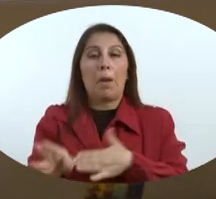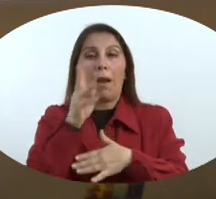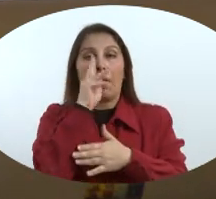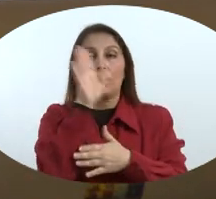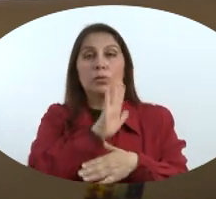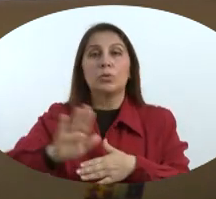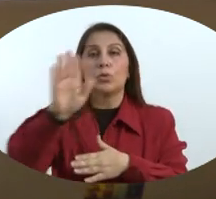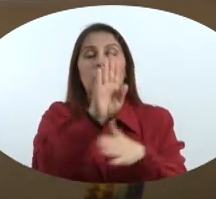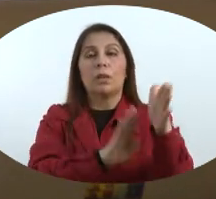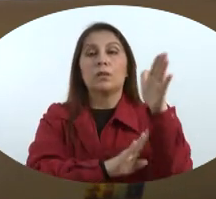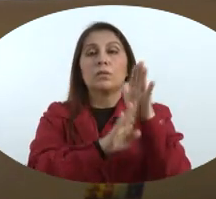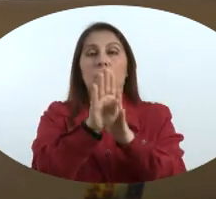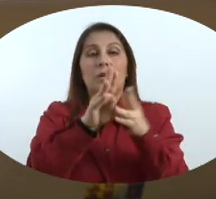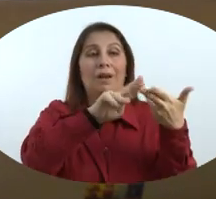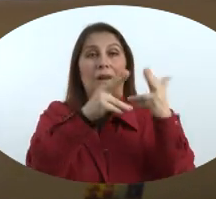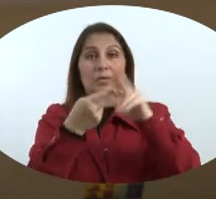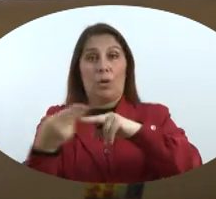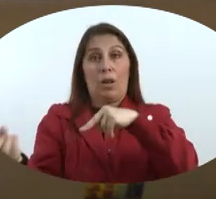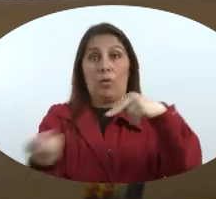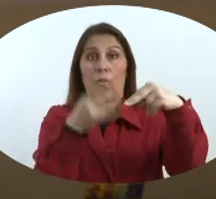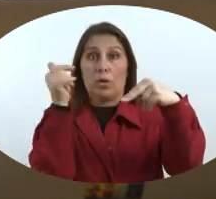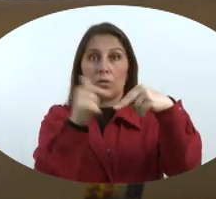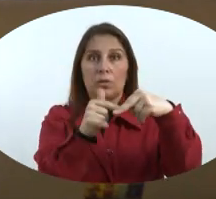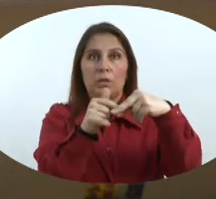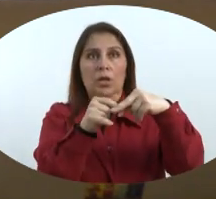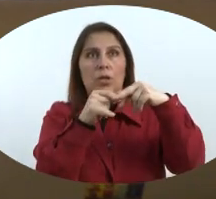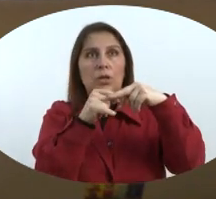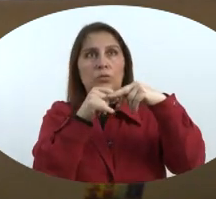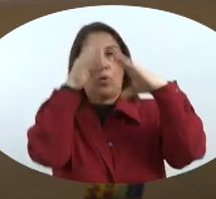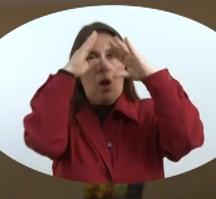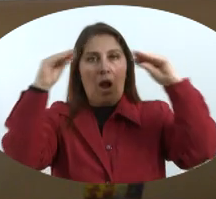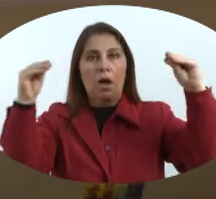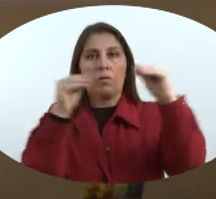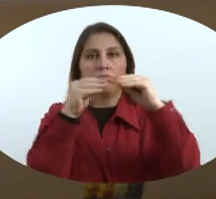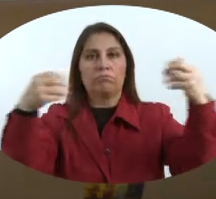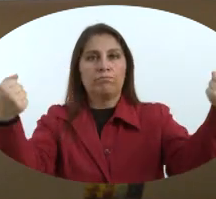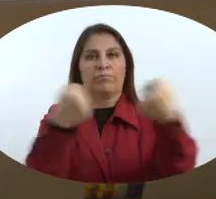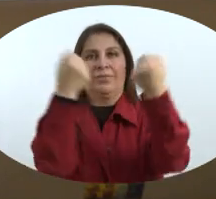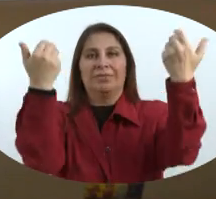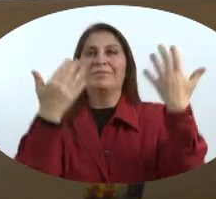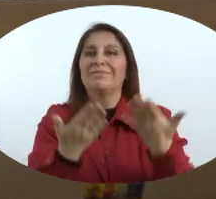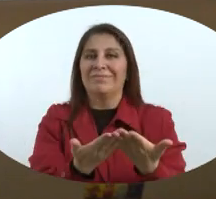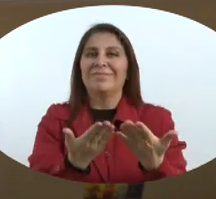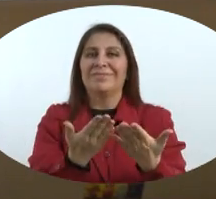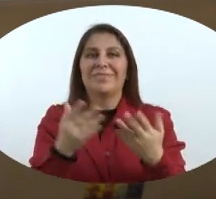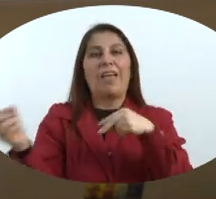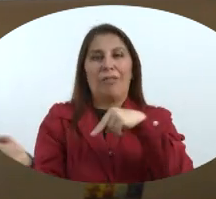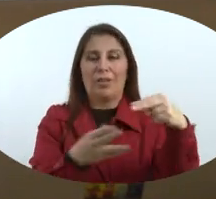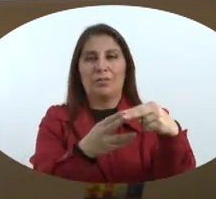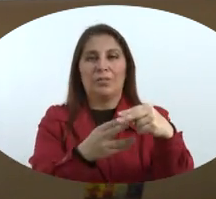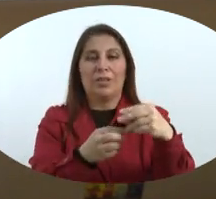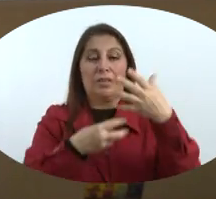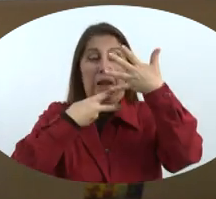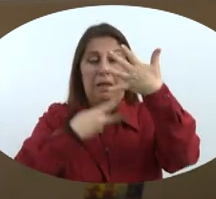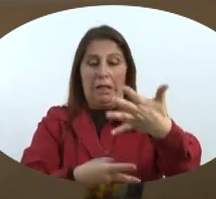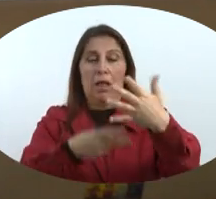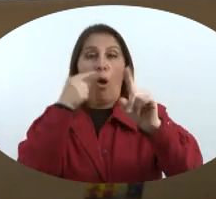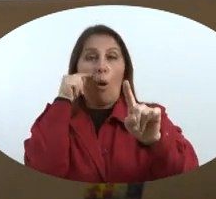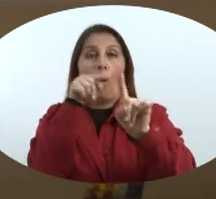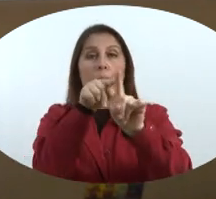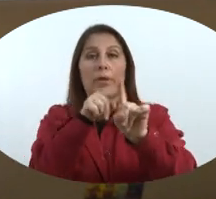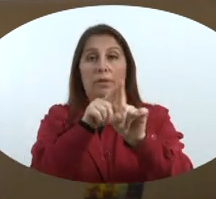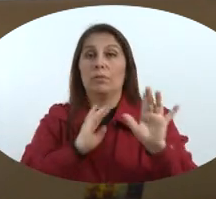desarrollo de bambú que en materia educativa lo que plantea es un pacto por la educación básicamente que consta de siete